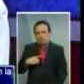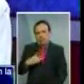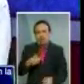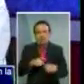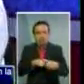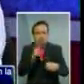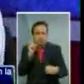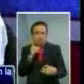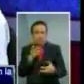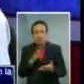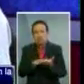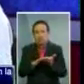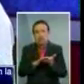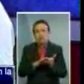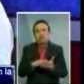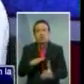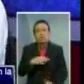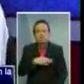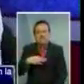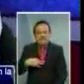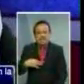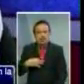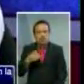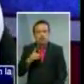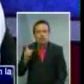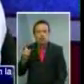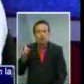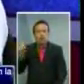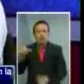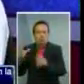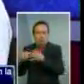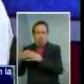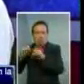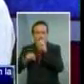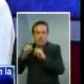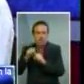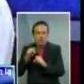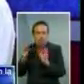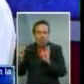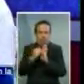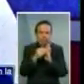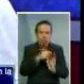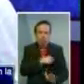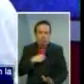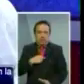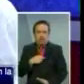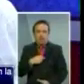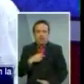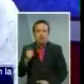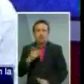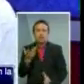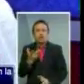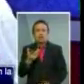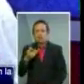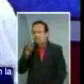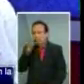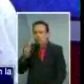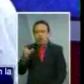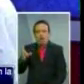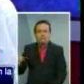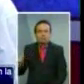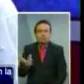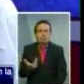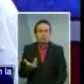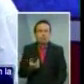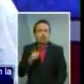cargo, o el caso de cuando salieron los ministros, y los partidos nombran a una persona y le imponen, bueno, ahí yo creo que hay directamente una burla a los electores. Evidentemente que sí,